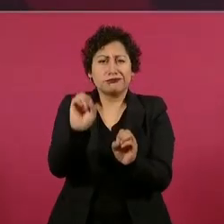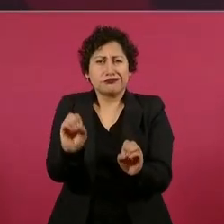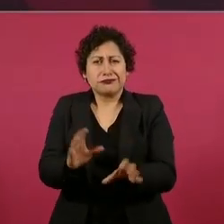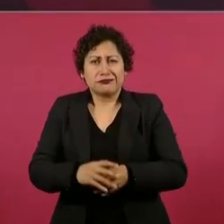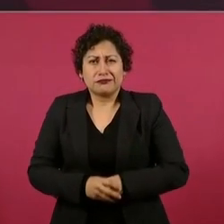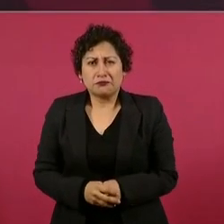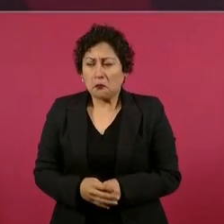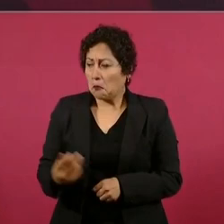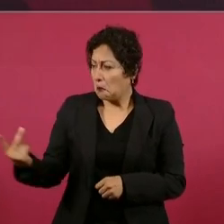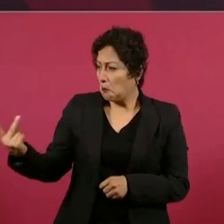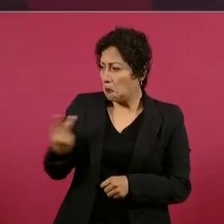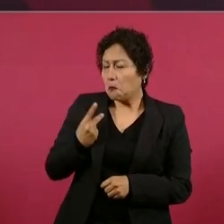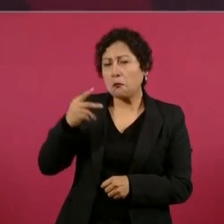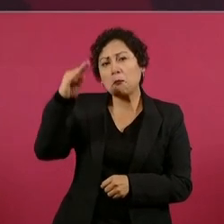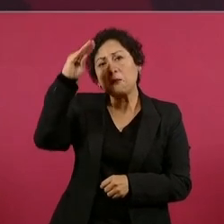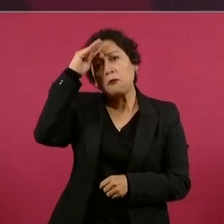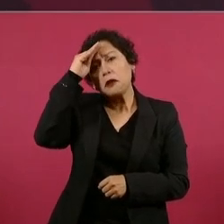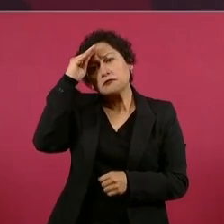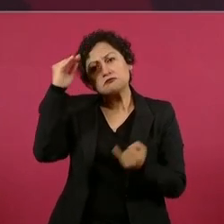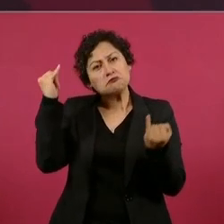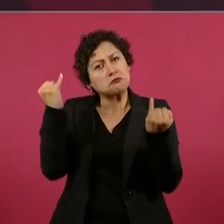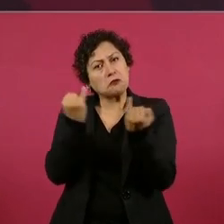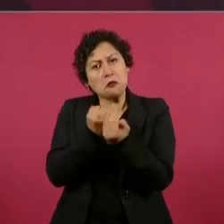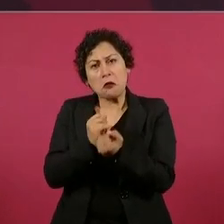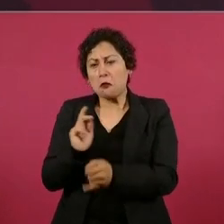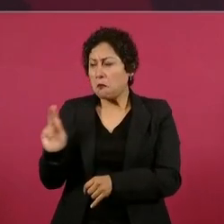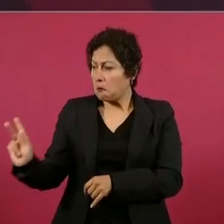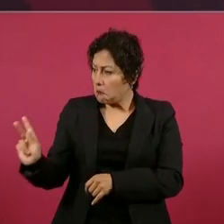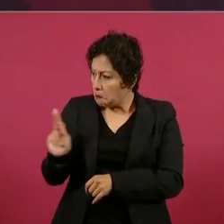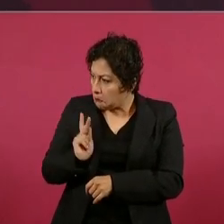Coincidimos en muchas cosas